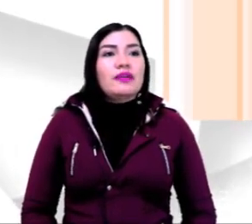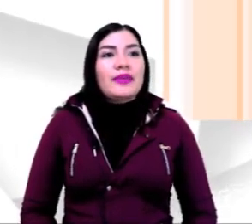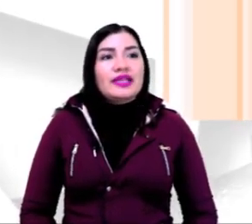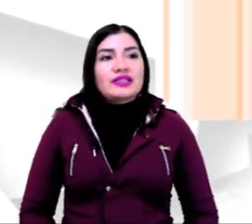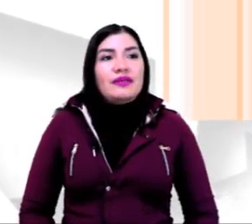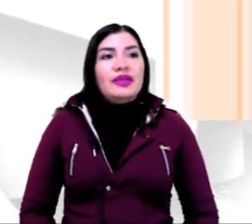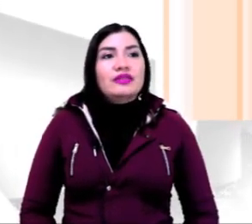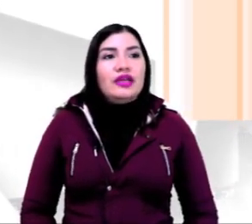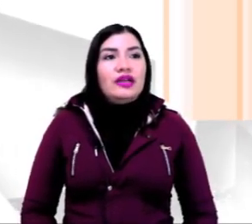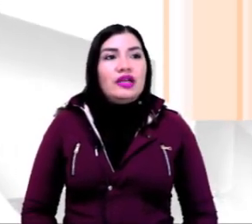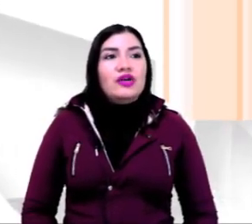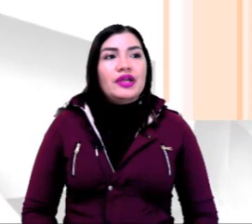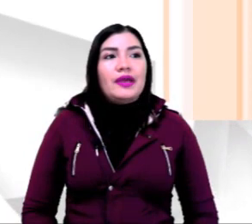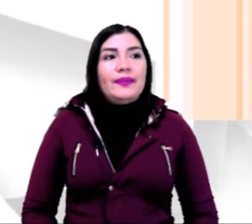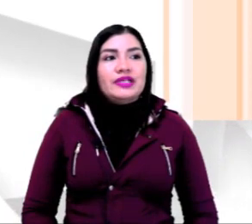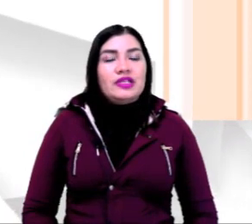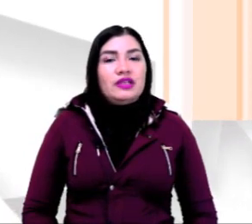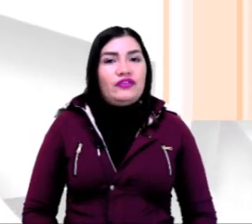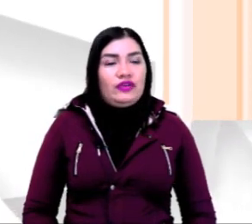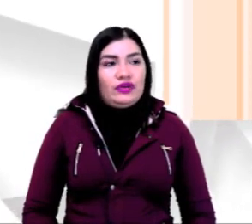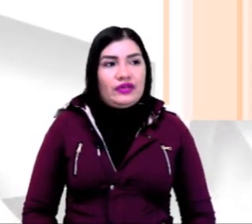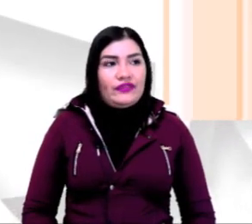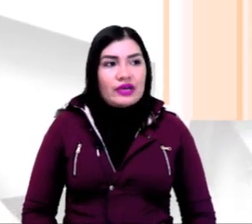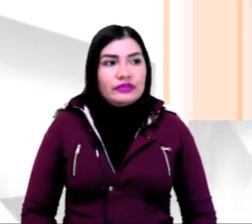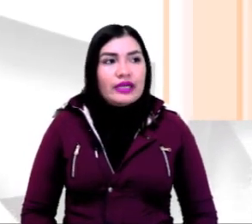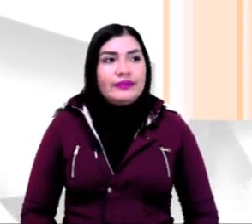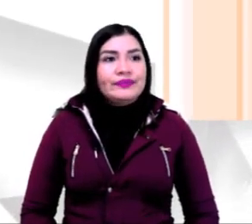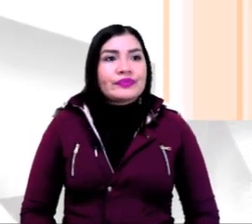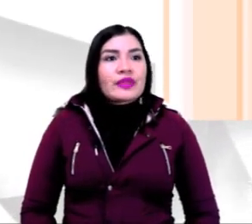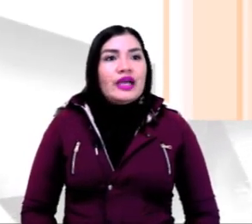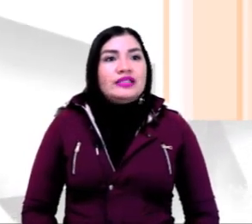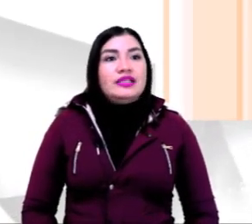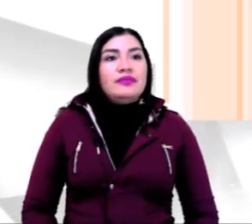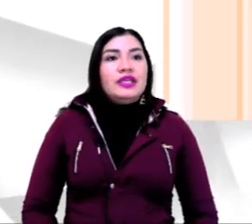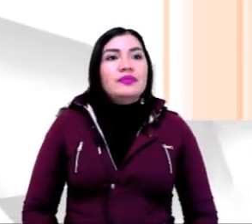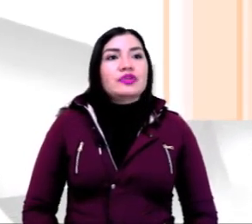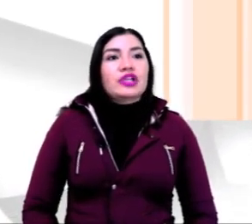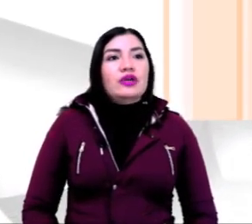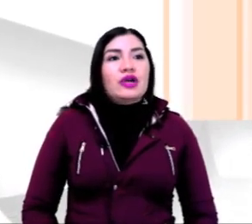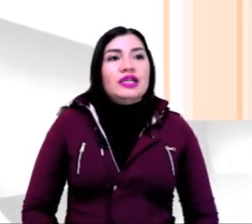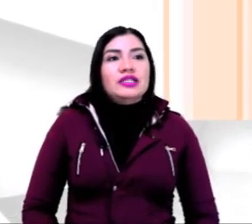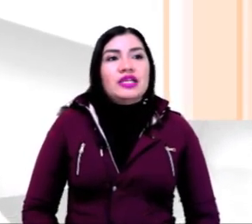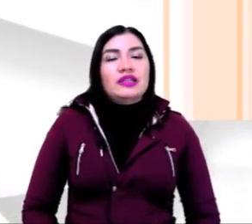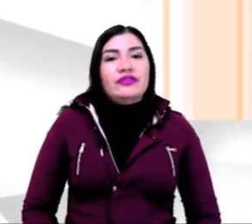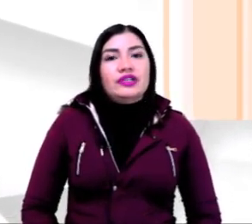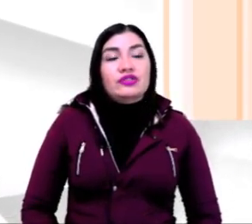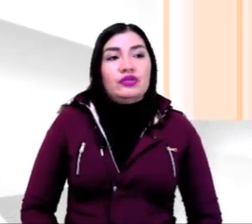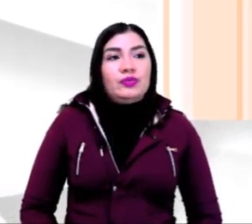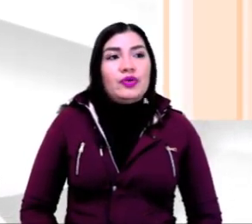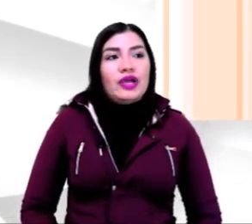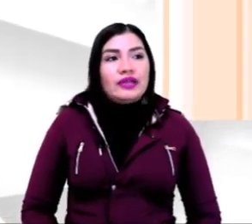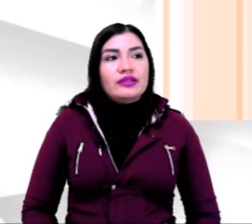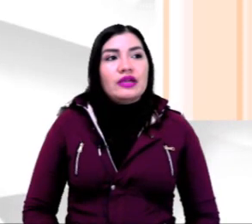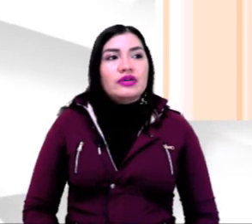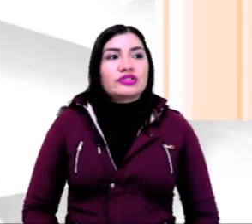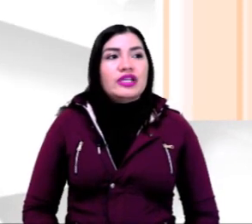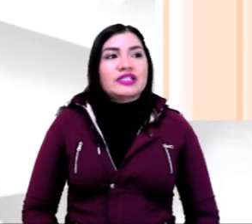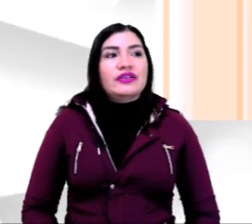son inmensamente ricos en especies de flora y fauna. Asimismo, se localizan diversos